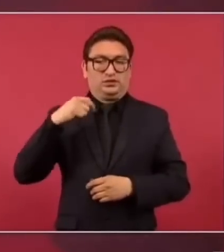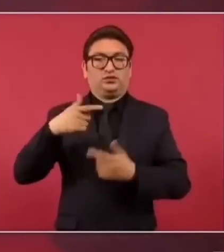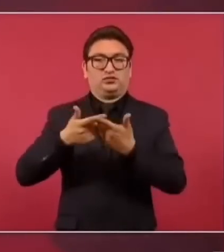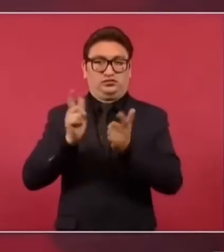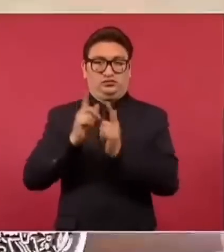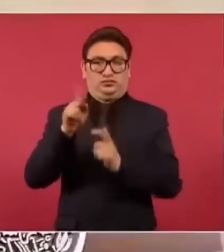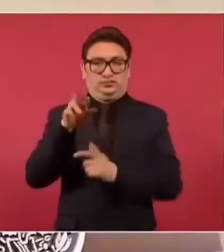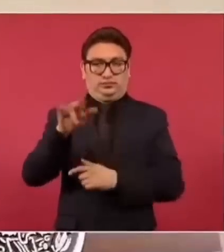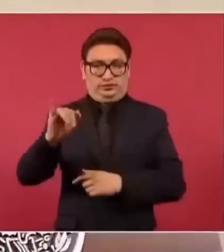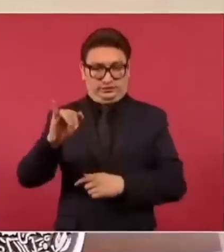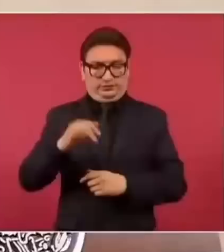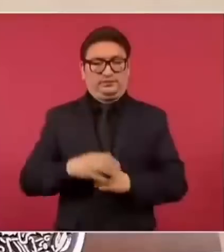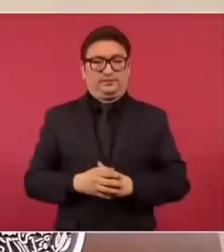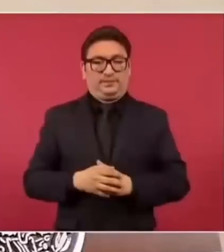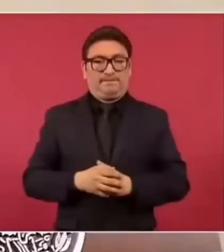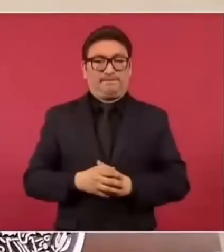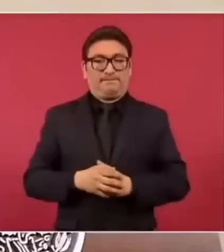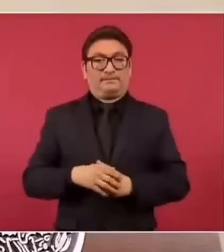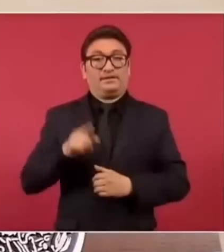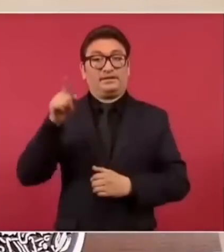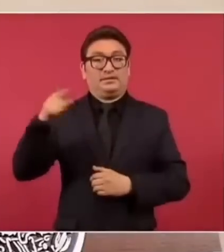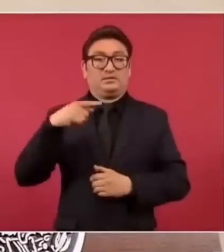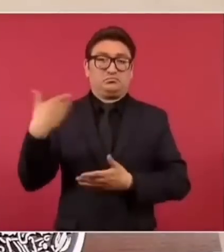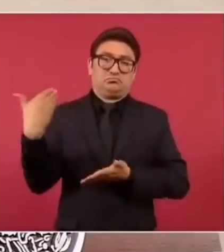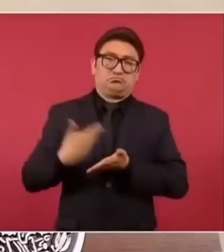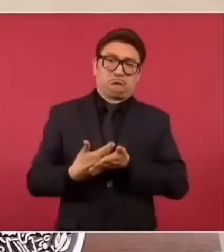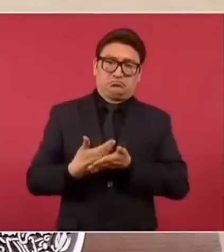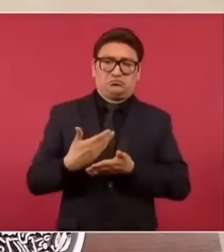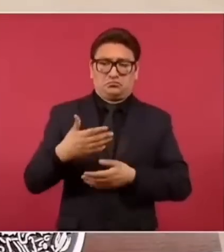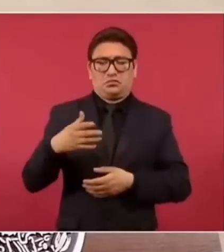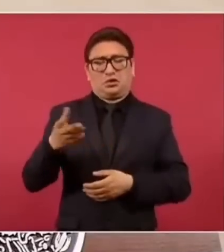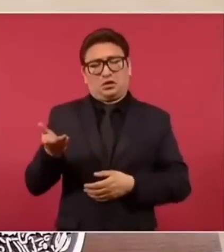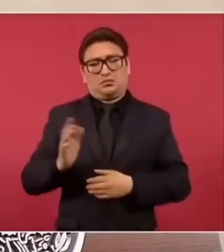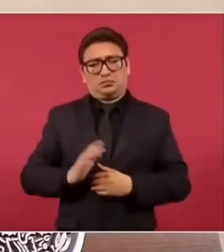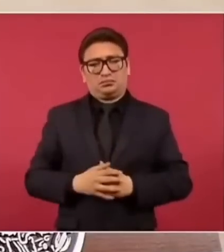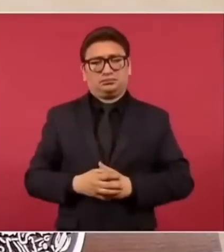PRI, y me planteó de que